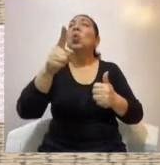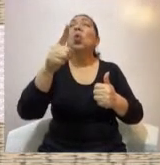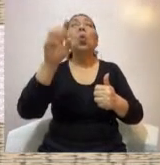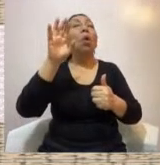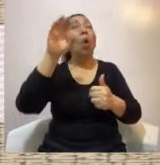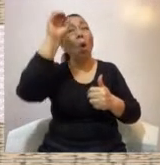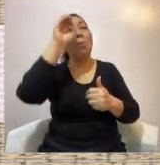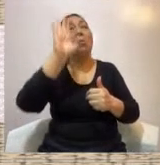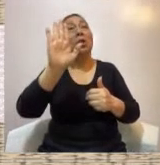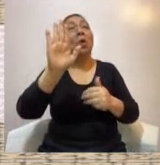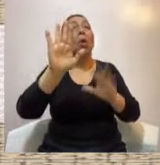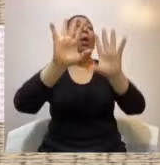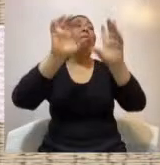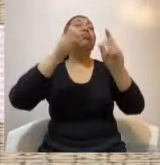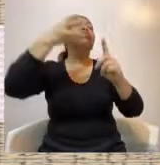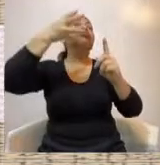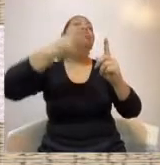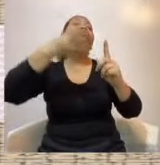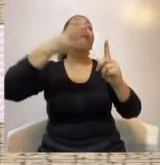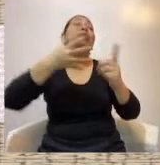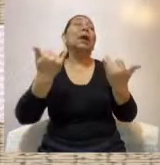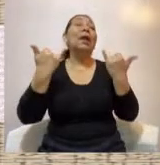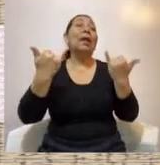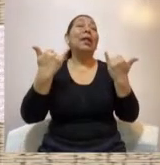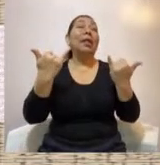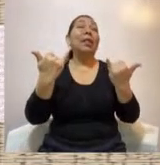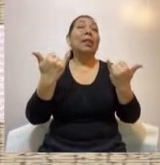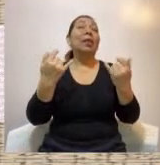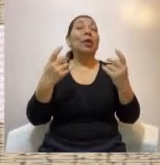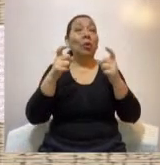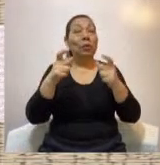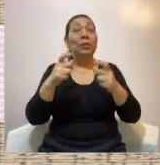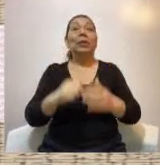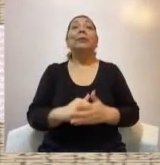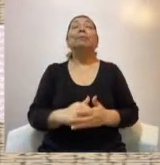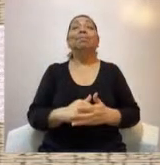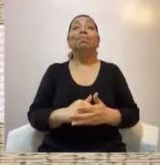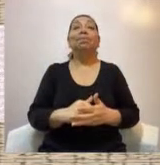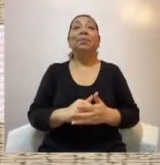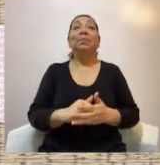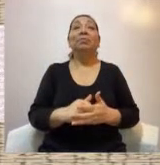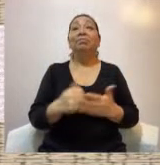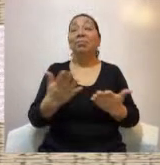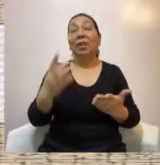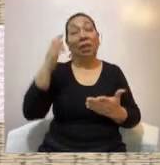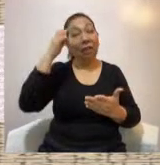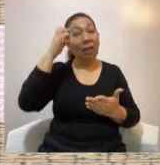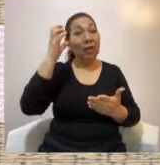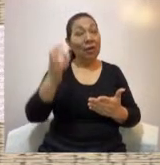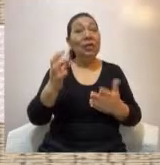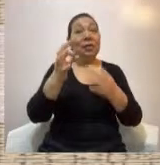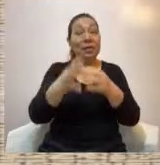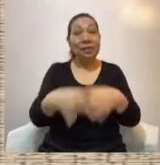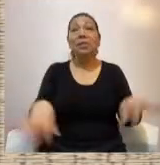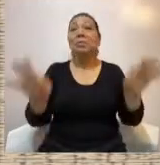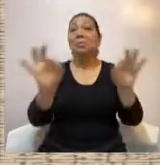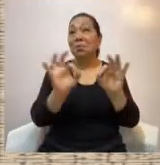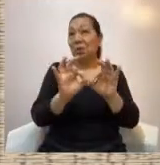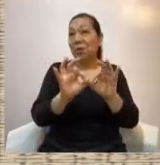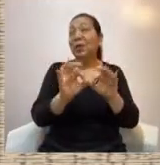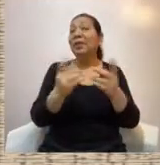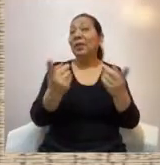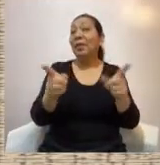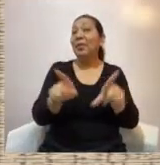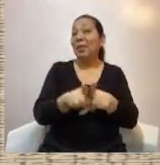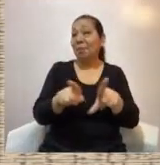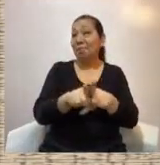es tu evaluación sobre la realización de este control difuso? Yo creo que es importante,